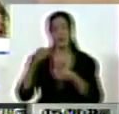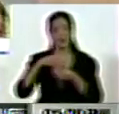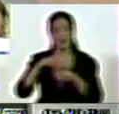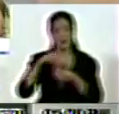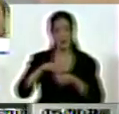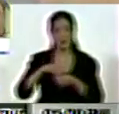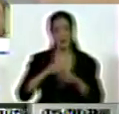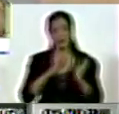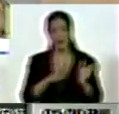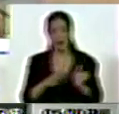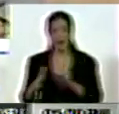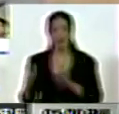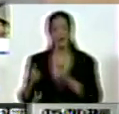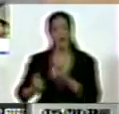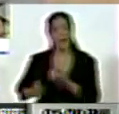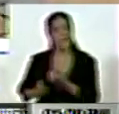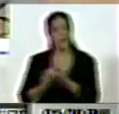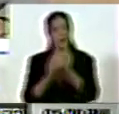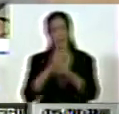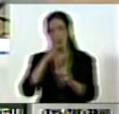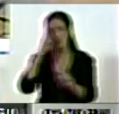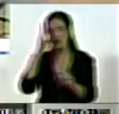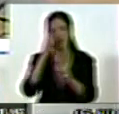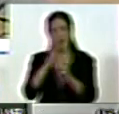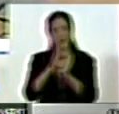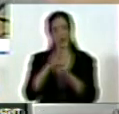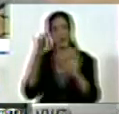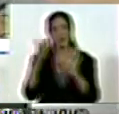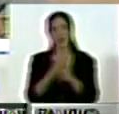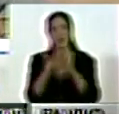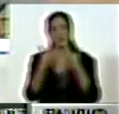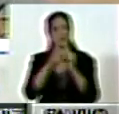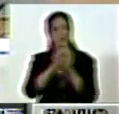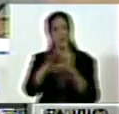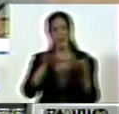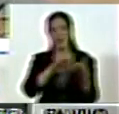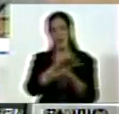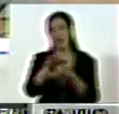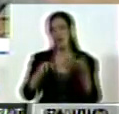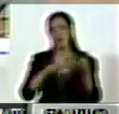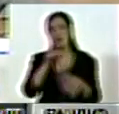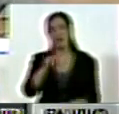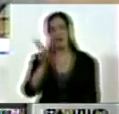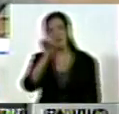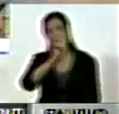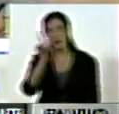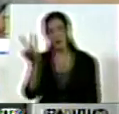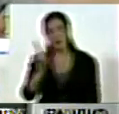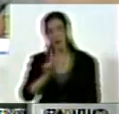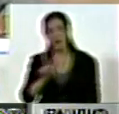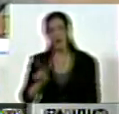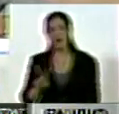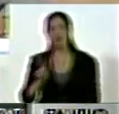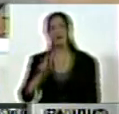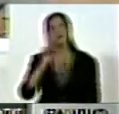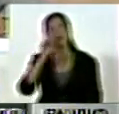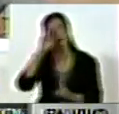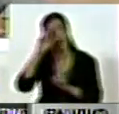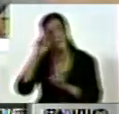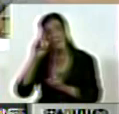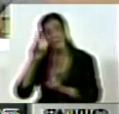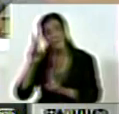injerencistas, de apoyo directo a los factores violentos en Venezuela, y respeta su